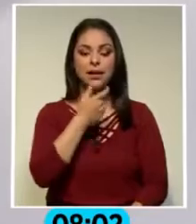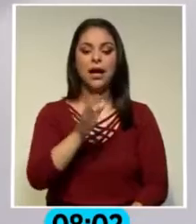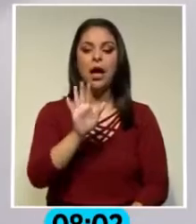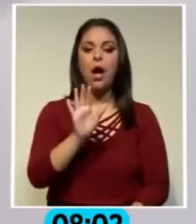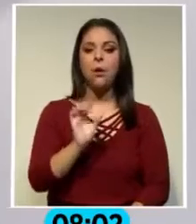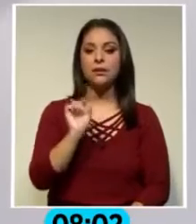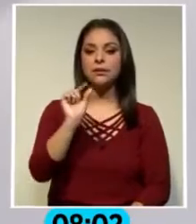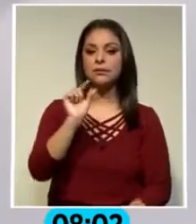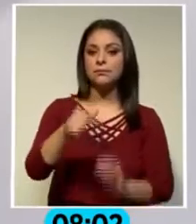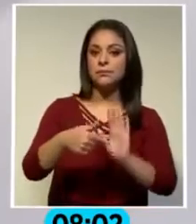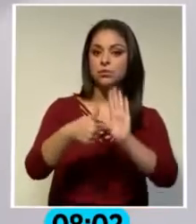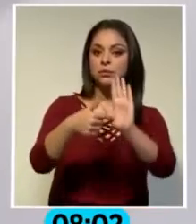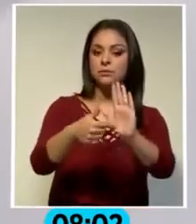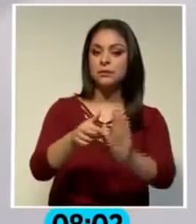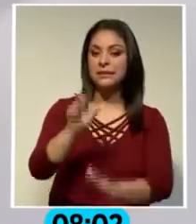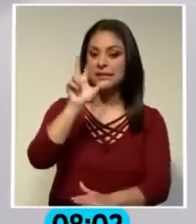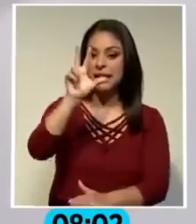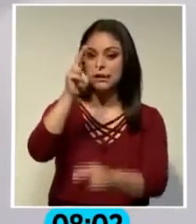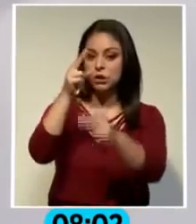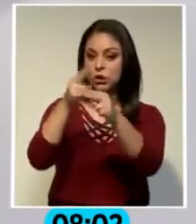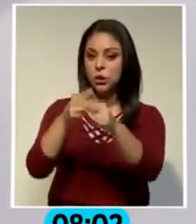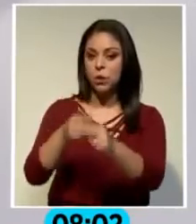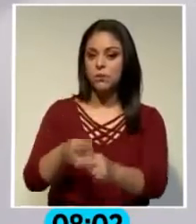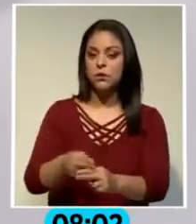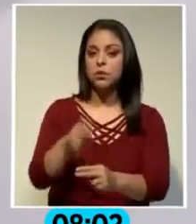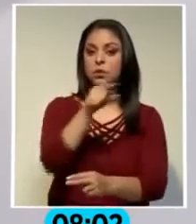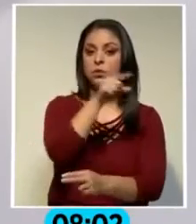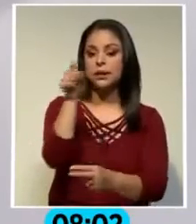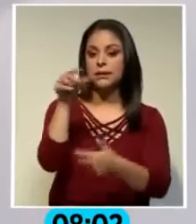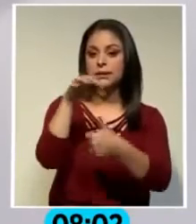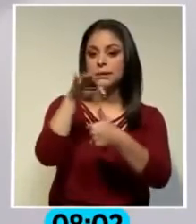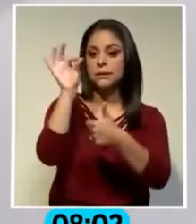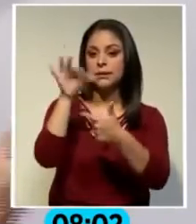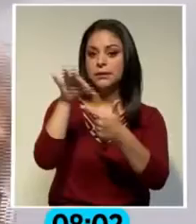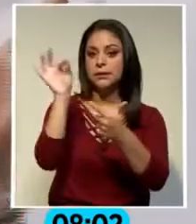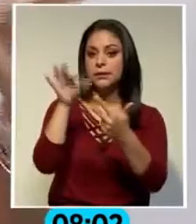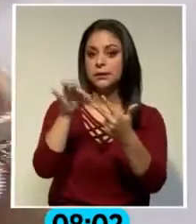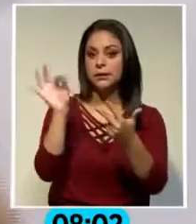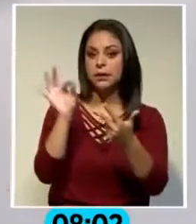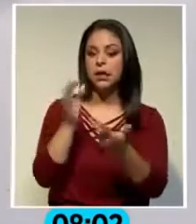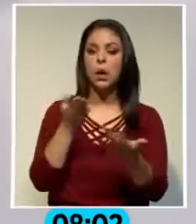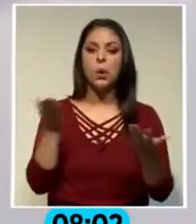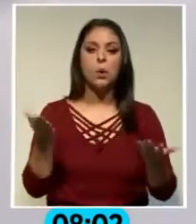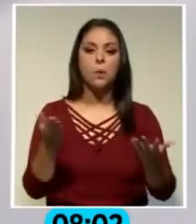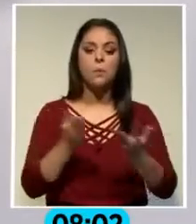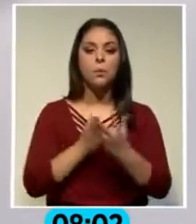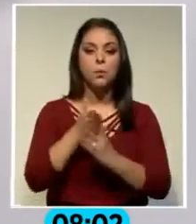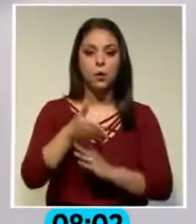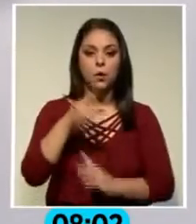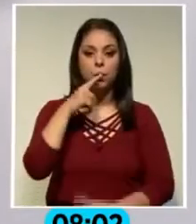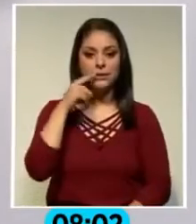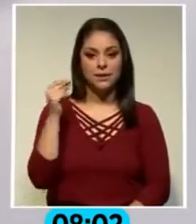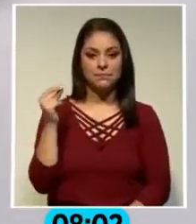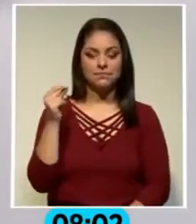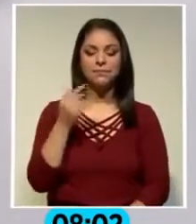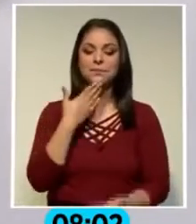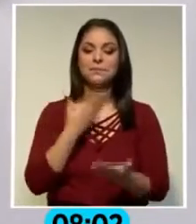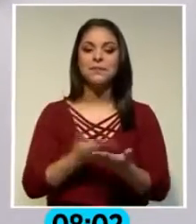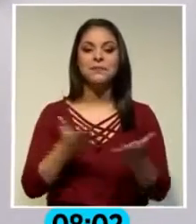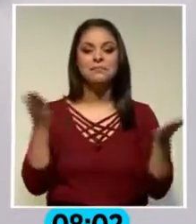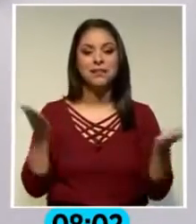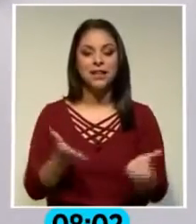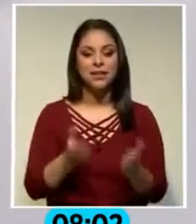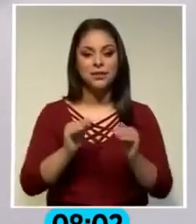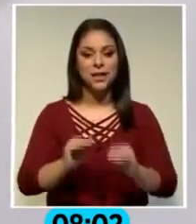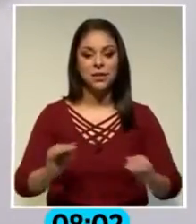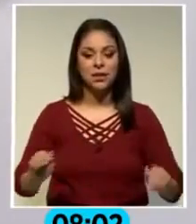tres nombres para que nos ayuden a elegir. Y lo van a hacer por medio de nuestro WhatsApp. Entonces, niños y niñas, bienvenidos a este su